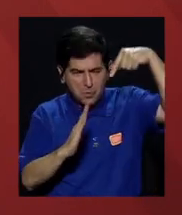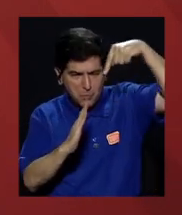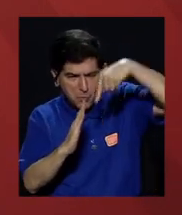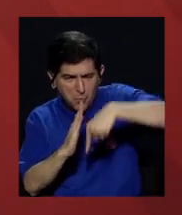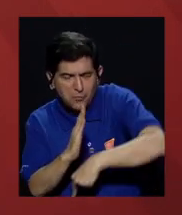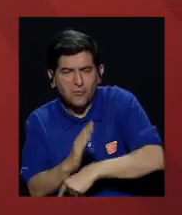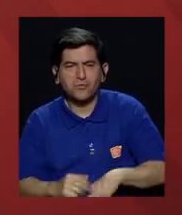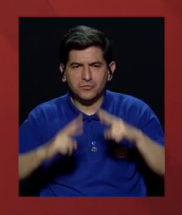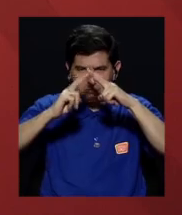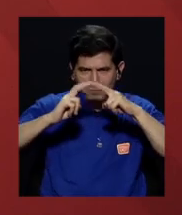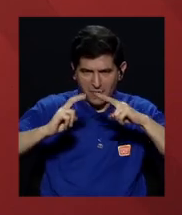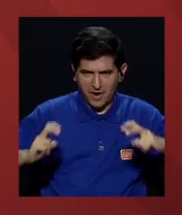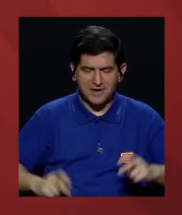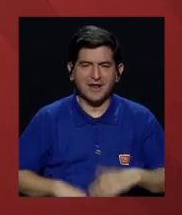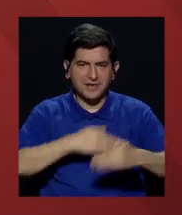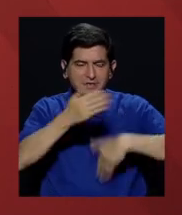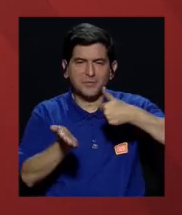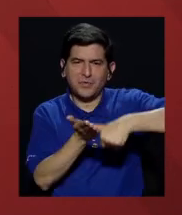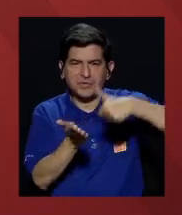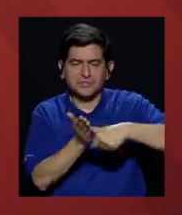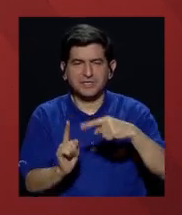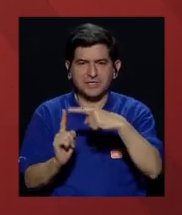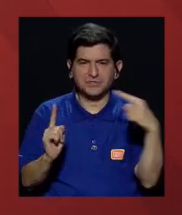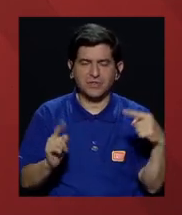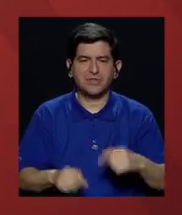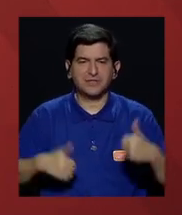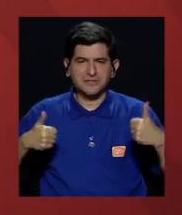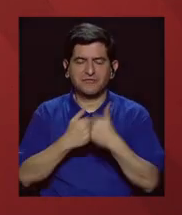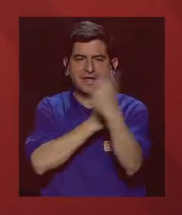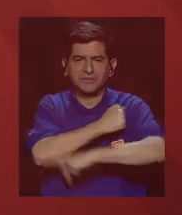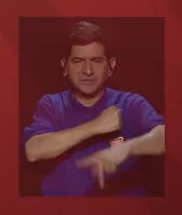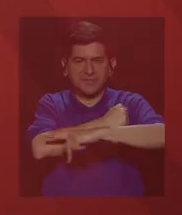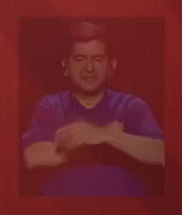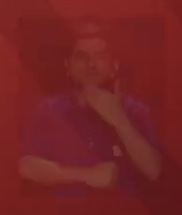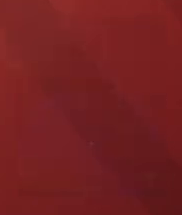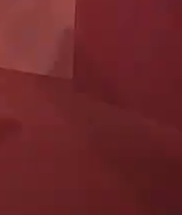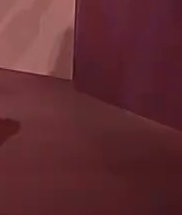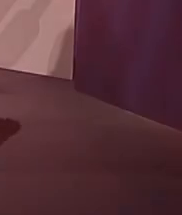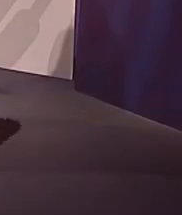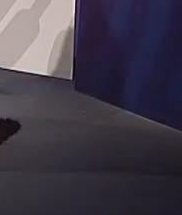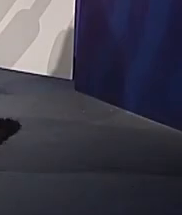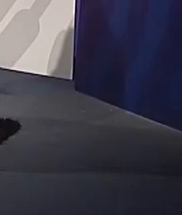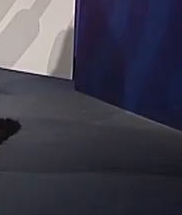sobre análisis en este proceso electoral a partir de los desafíos país